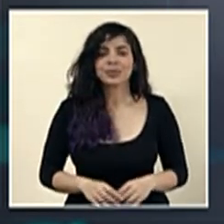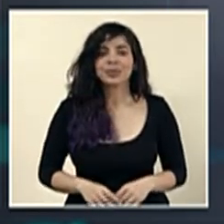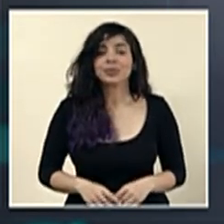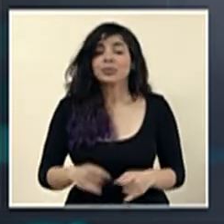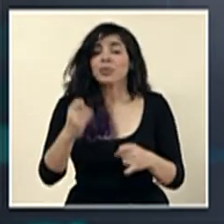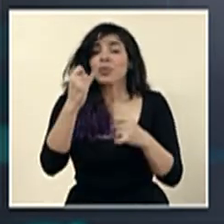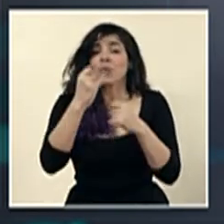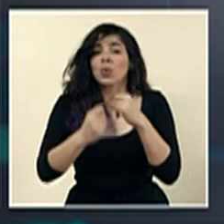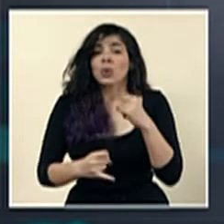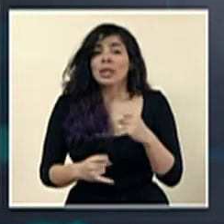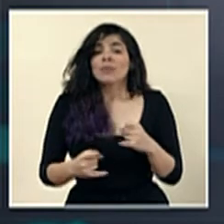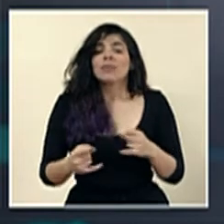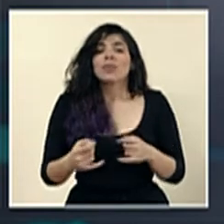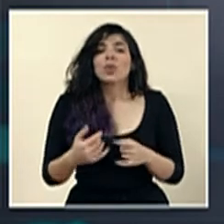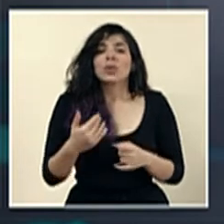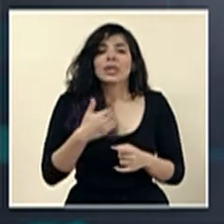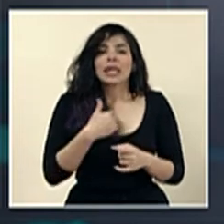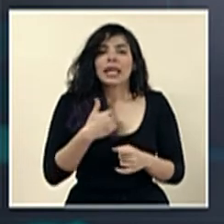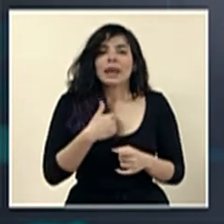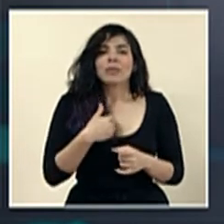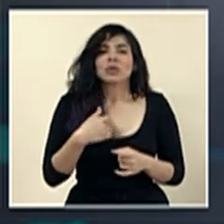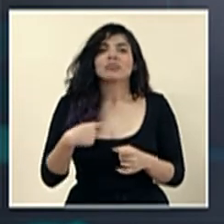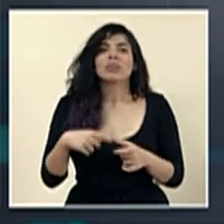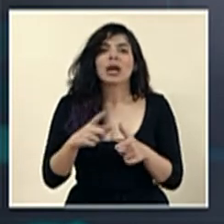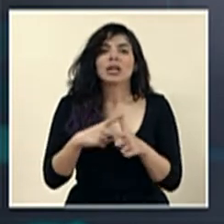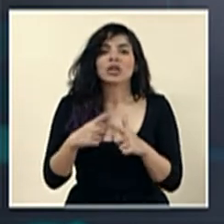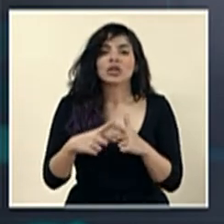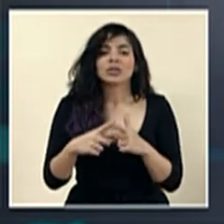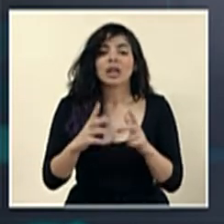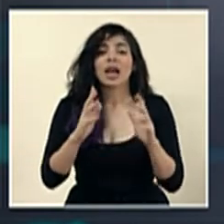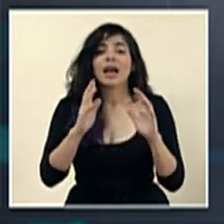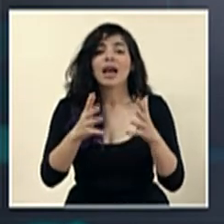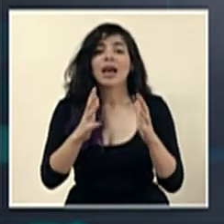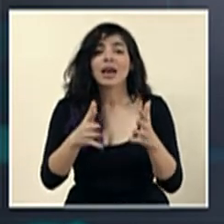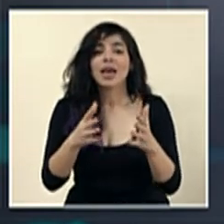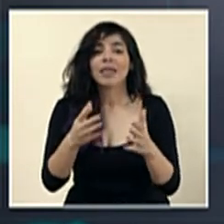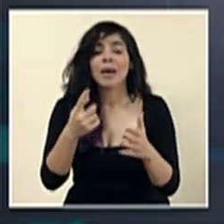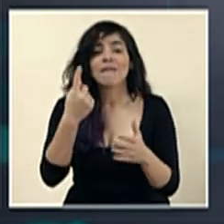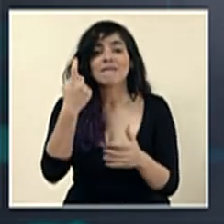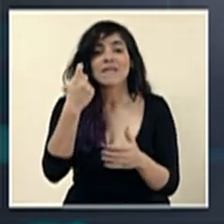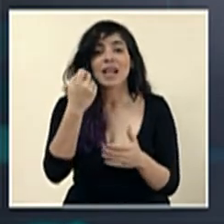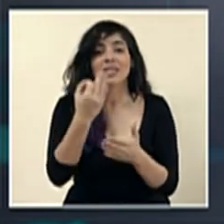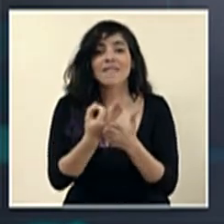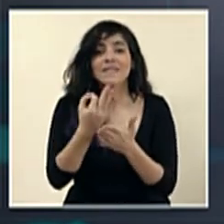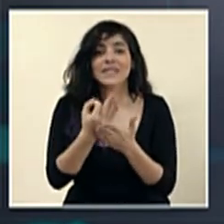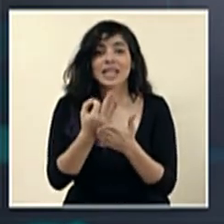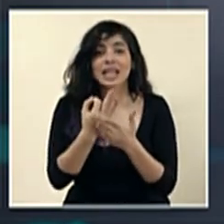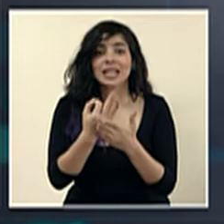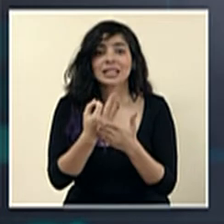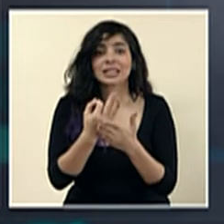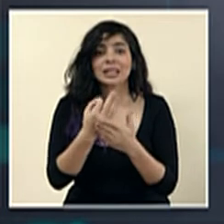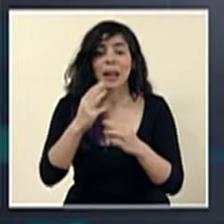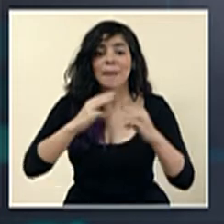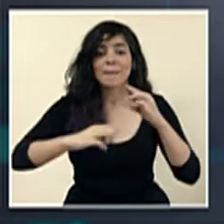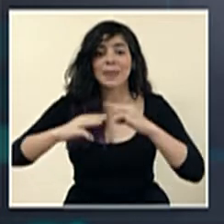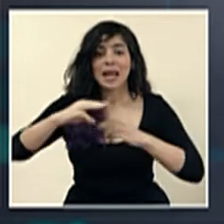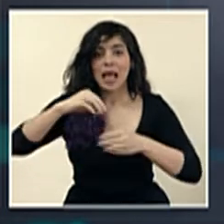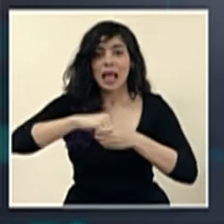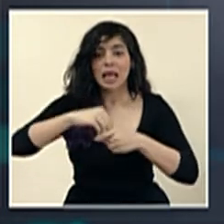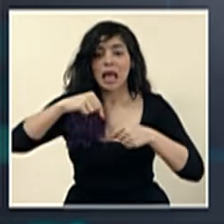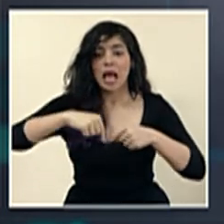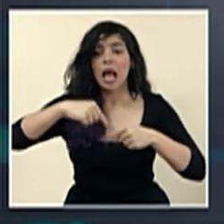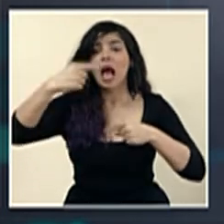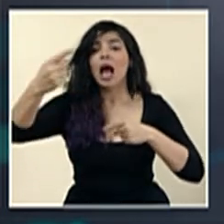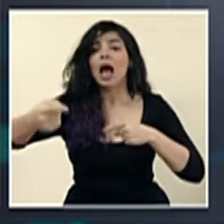Por último, tenemos entonces lo que queda por financiar en el mercado doméstico de aquí a